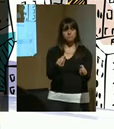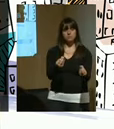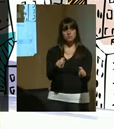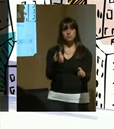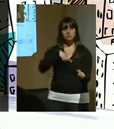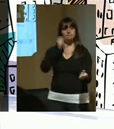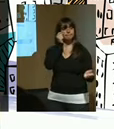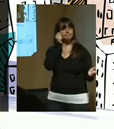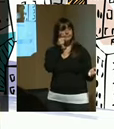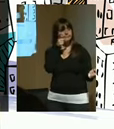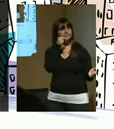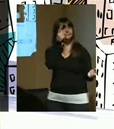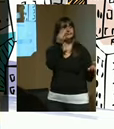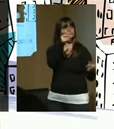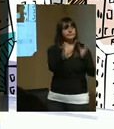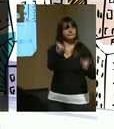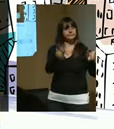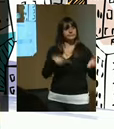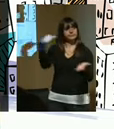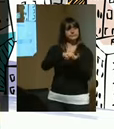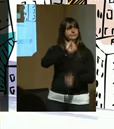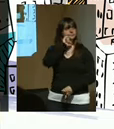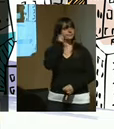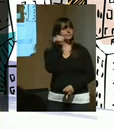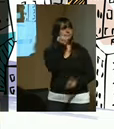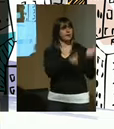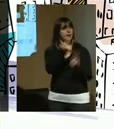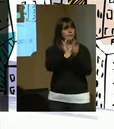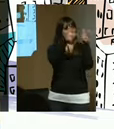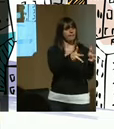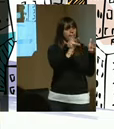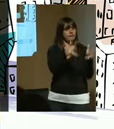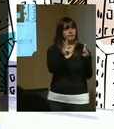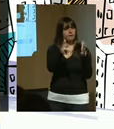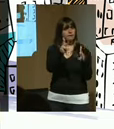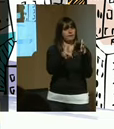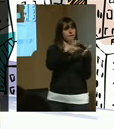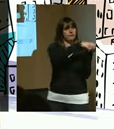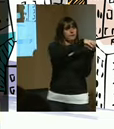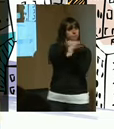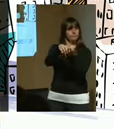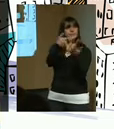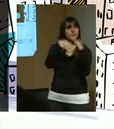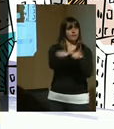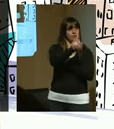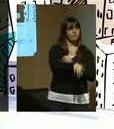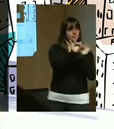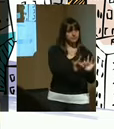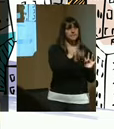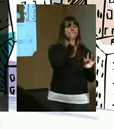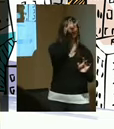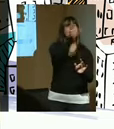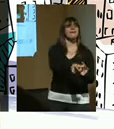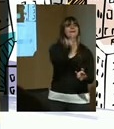dábamos cuenta que mucha gente se quejaba de que había hoteles que tenían toda la accesibilidad, pero el personal no